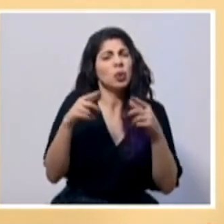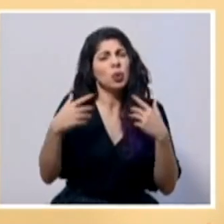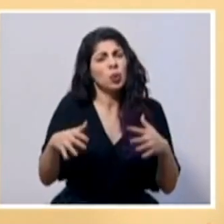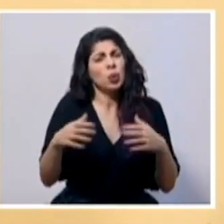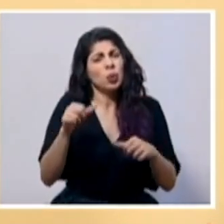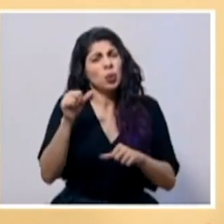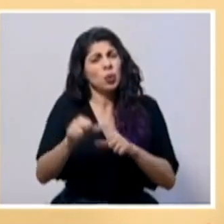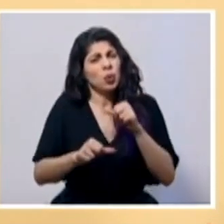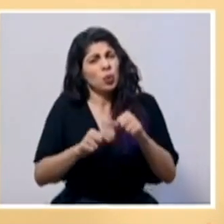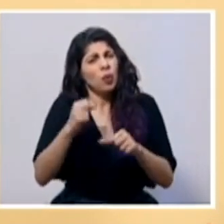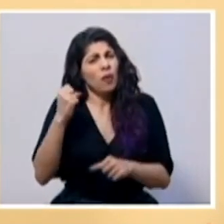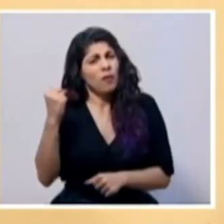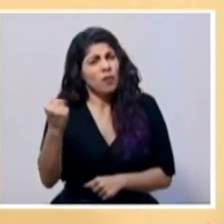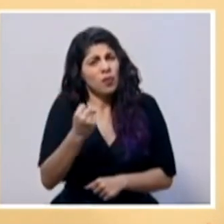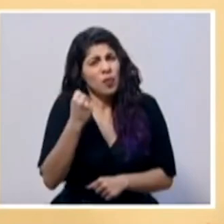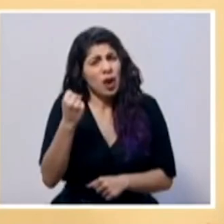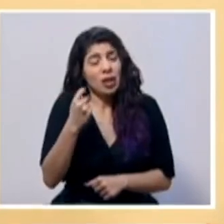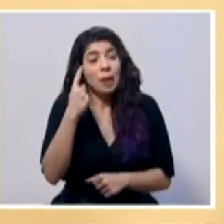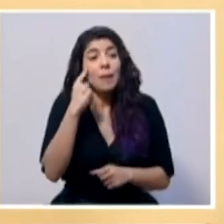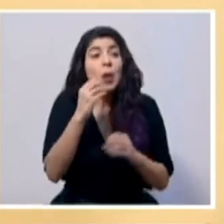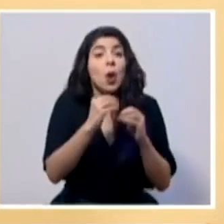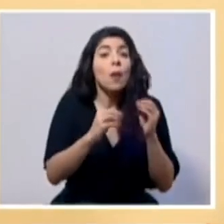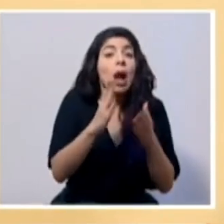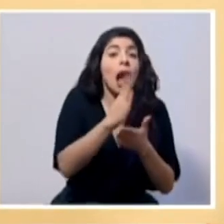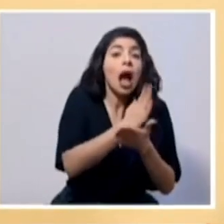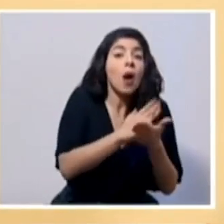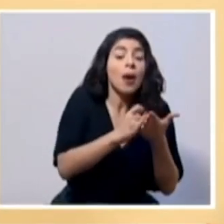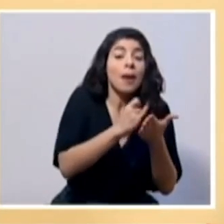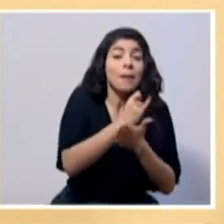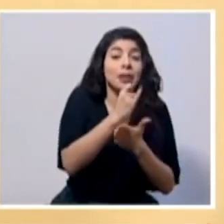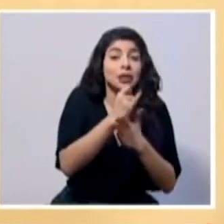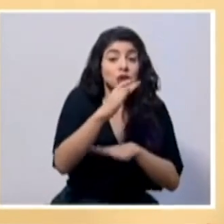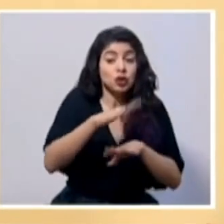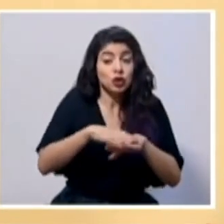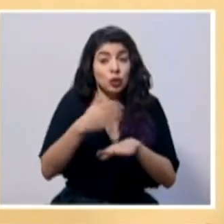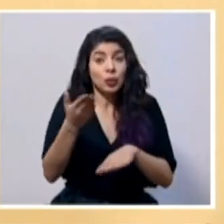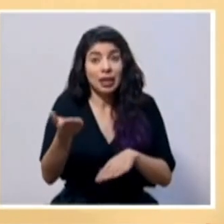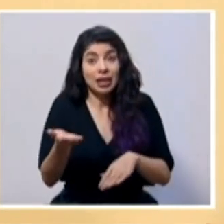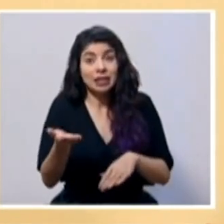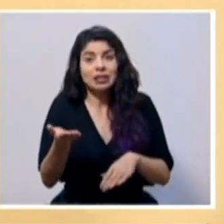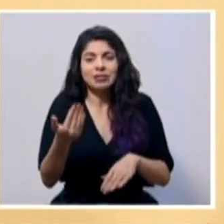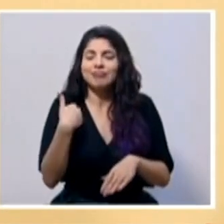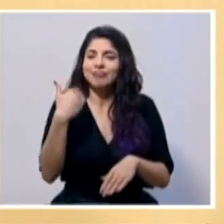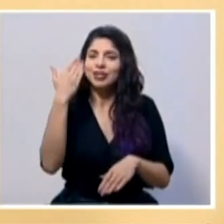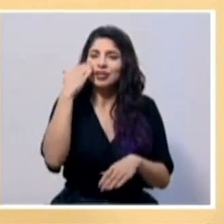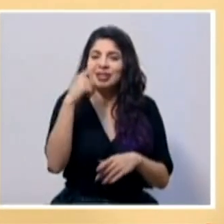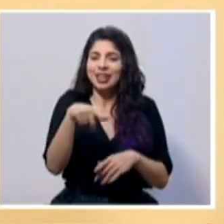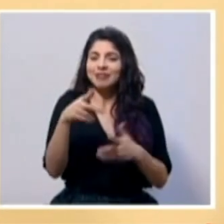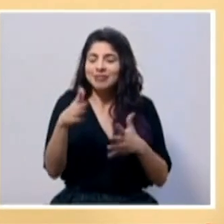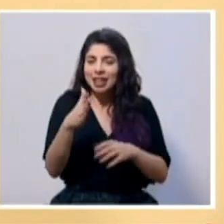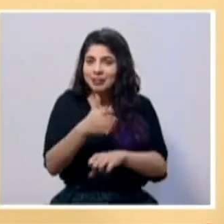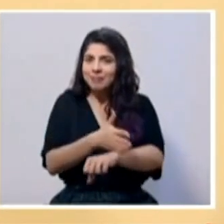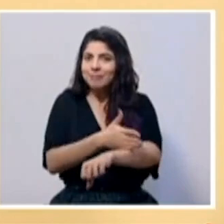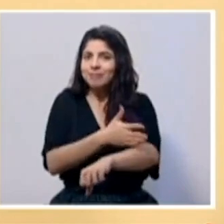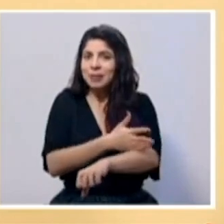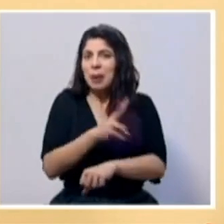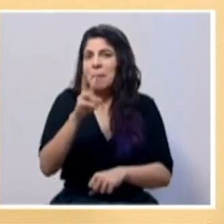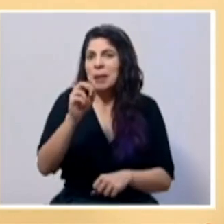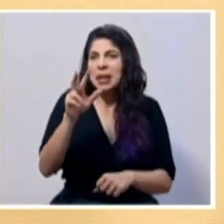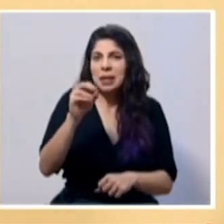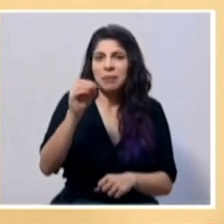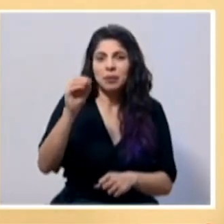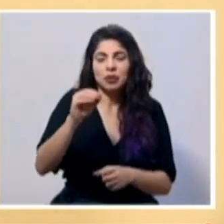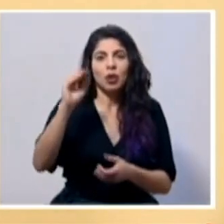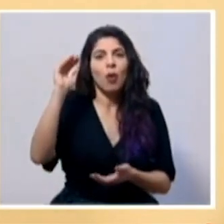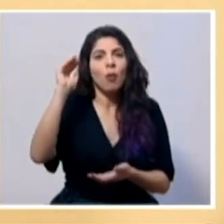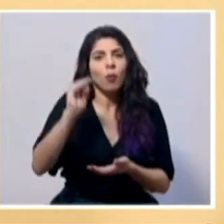esfuerzo enorme. Yo espero al menos algún tipo de investigación al respecto. Ya, yo sé que ya han avanzado y han disminuido tal vez en un